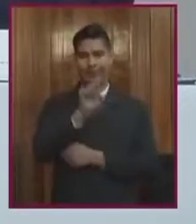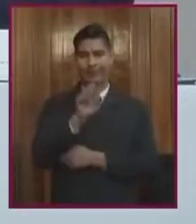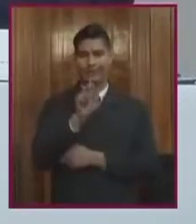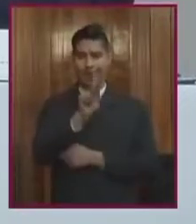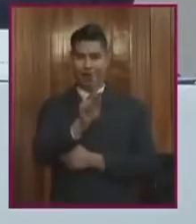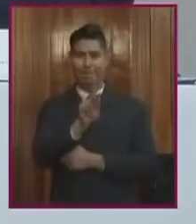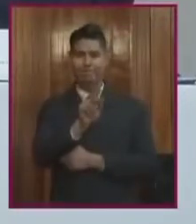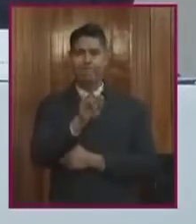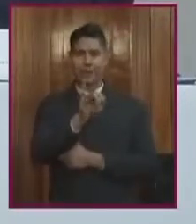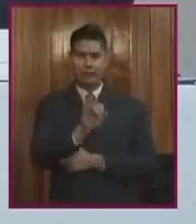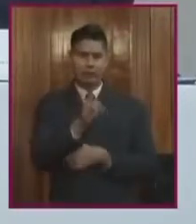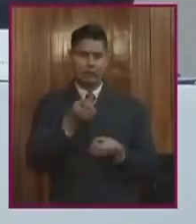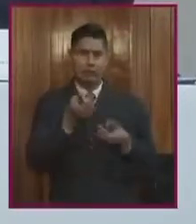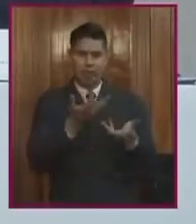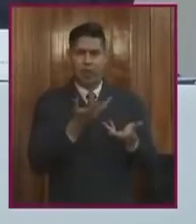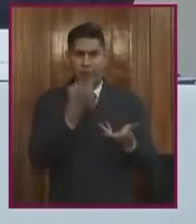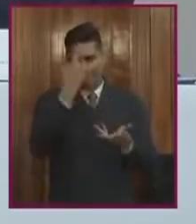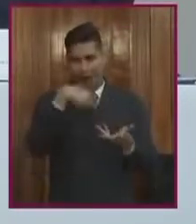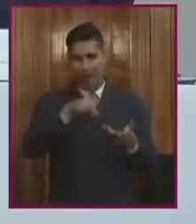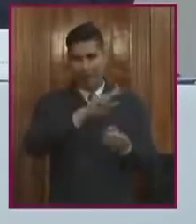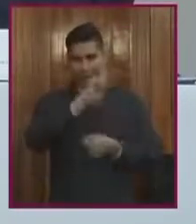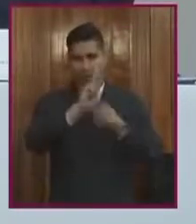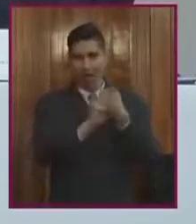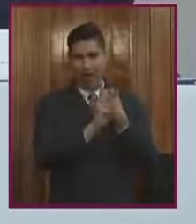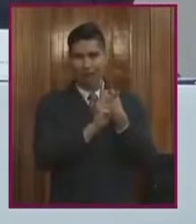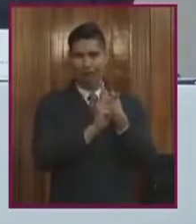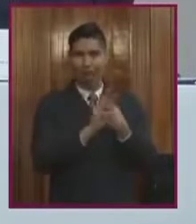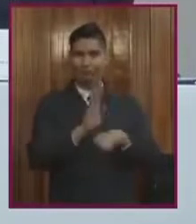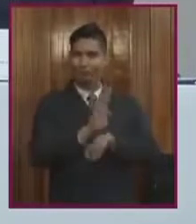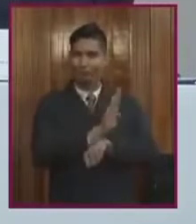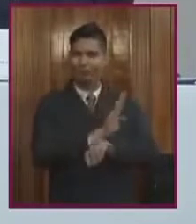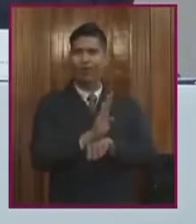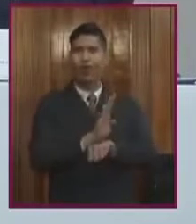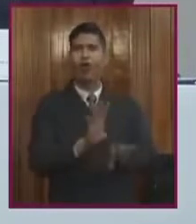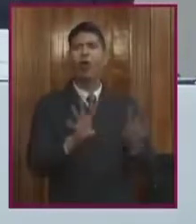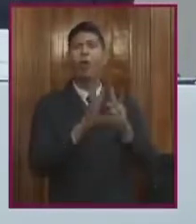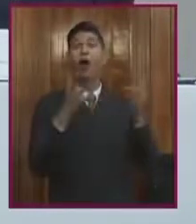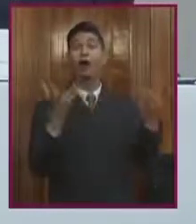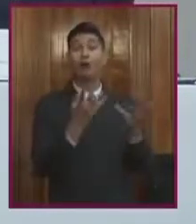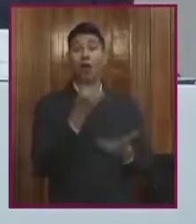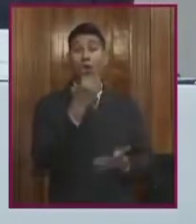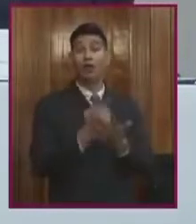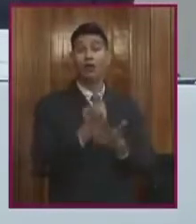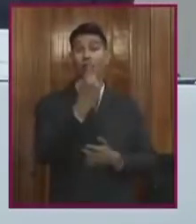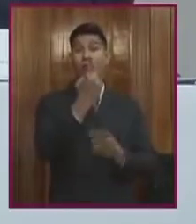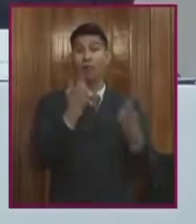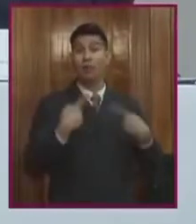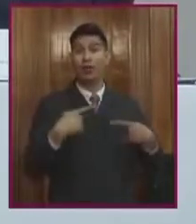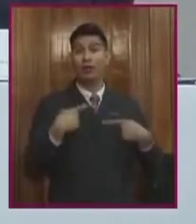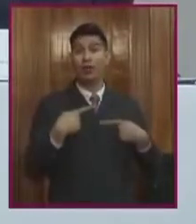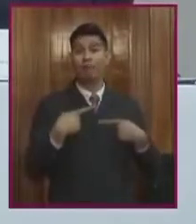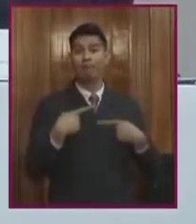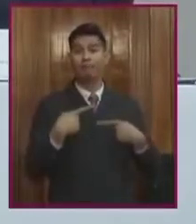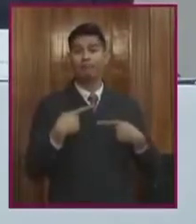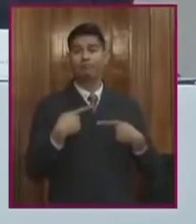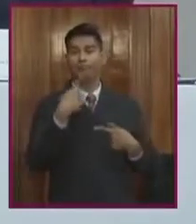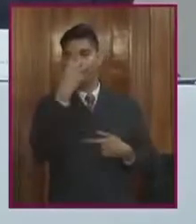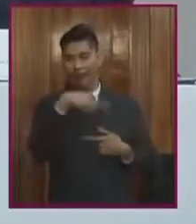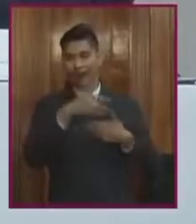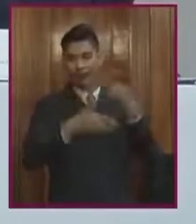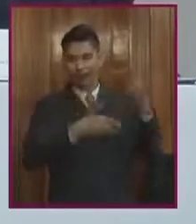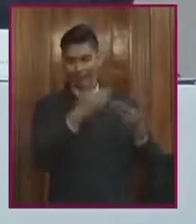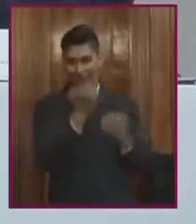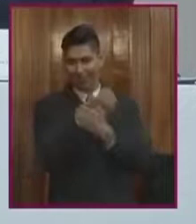ha brindado a este país, se reduzca a una simple administradora de servicios educativos. Por